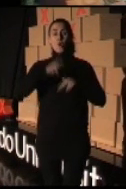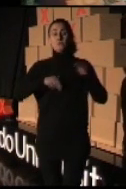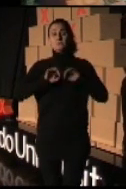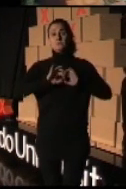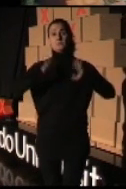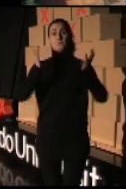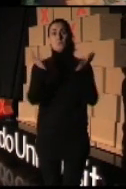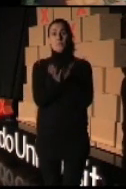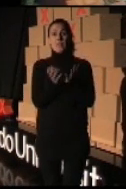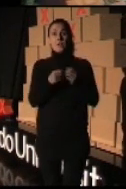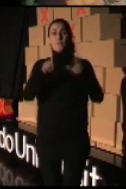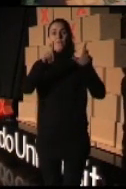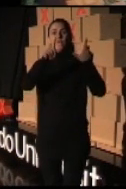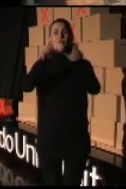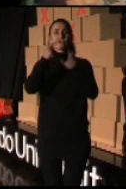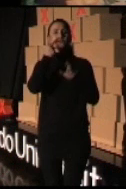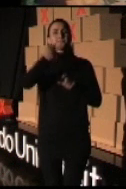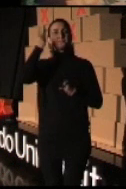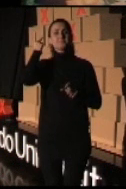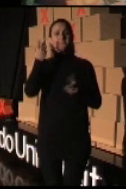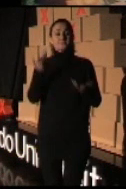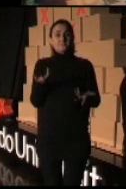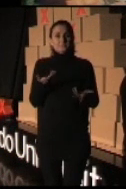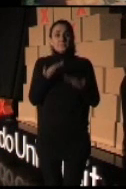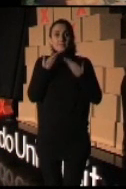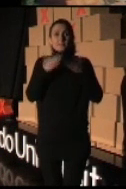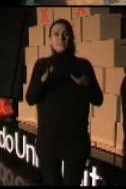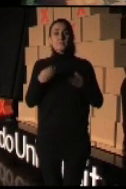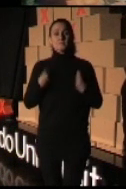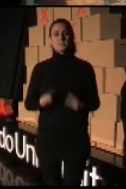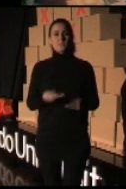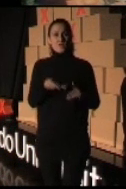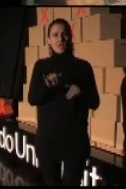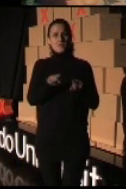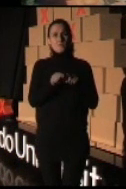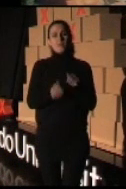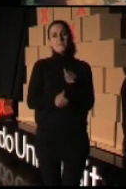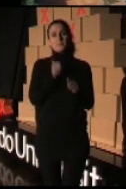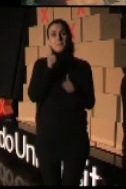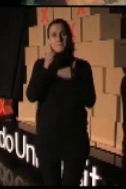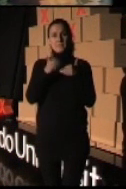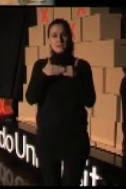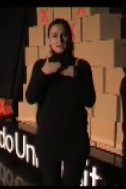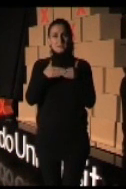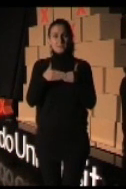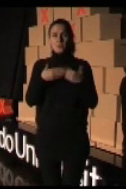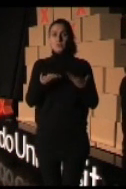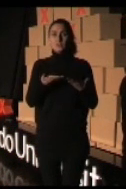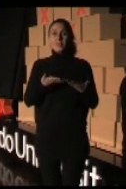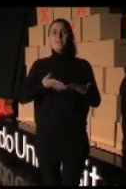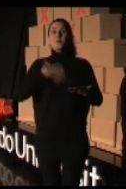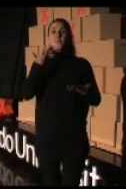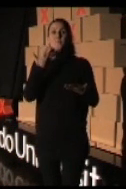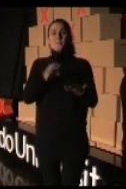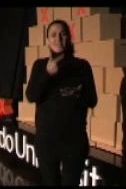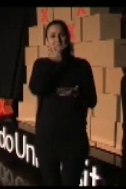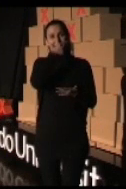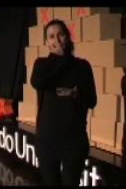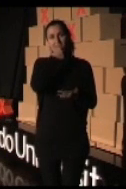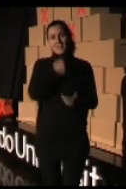mundi con fotos como esta. Sin embargo, si tenemos una referencia, pues ahora resulta mucho más